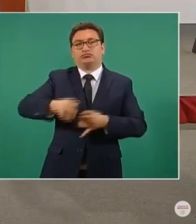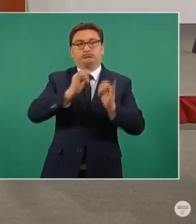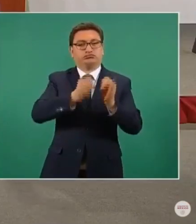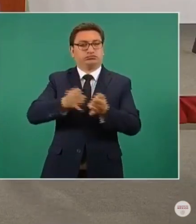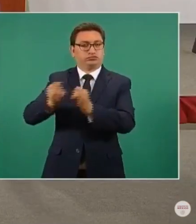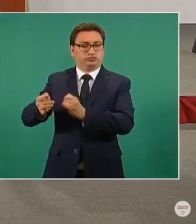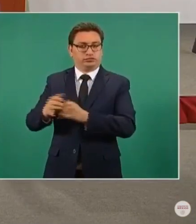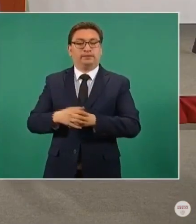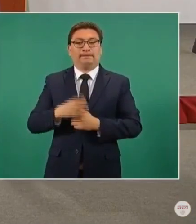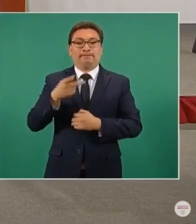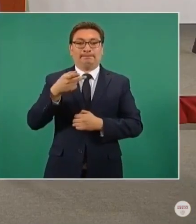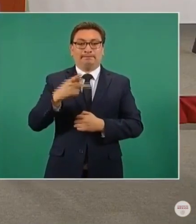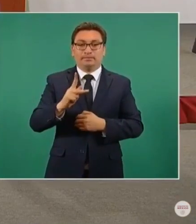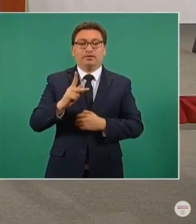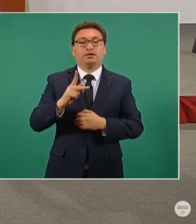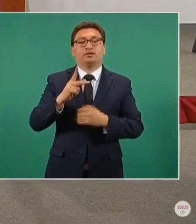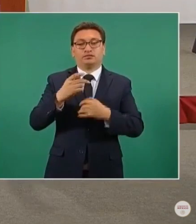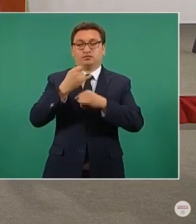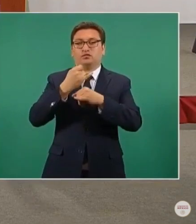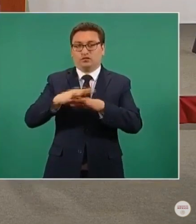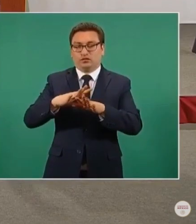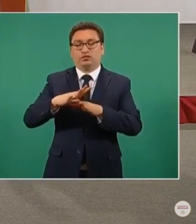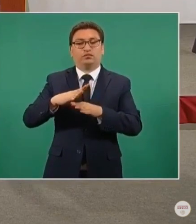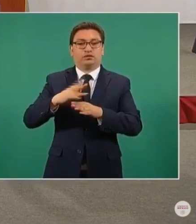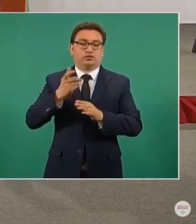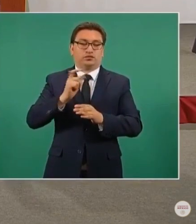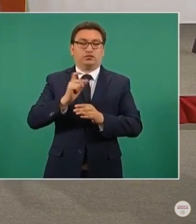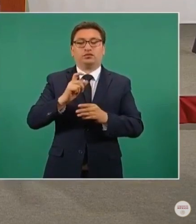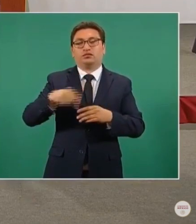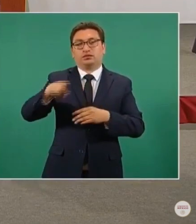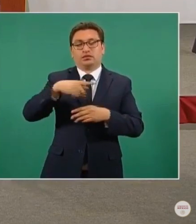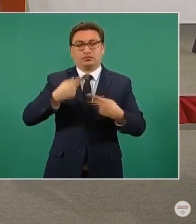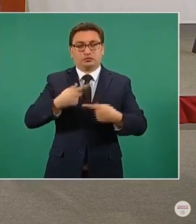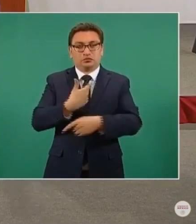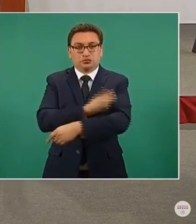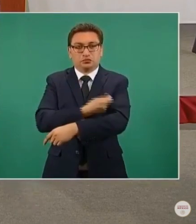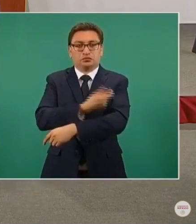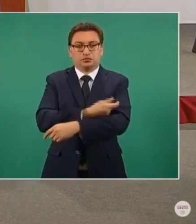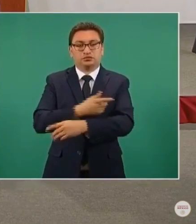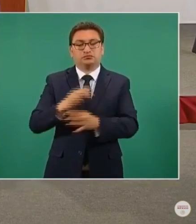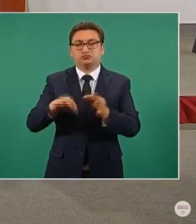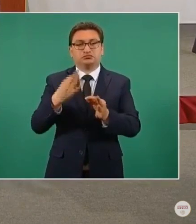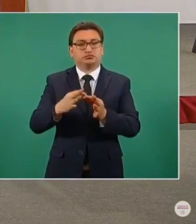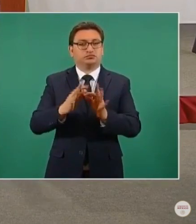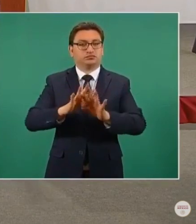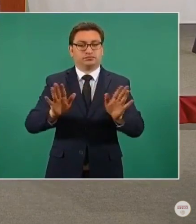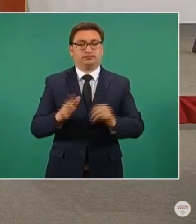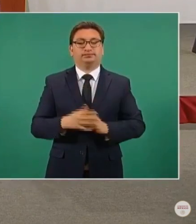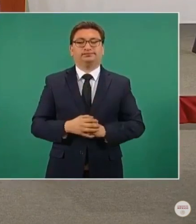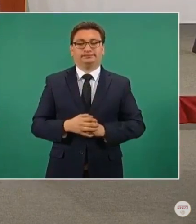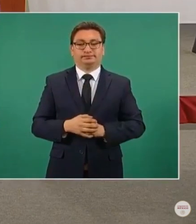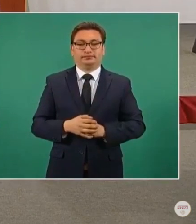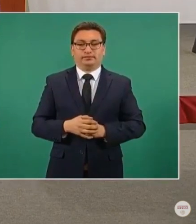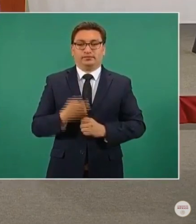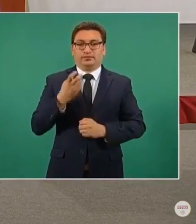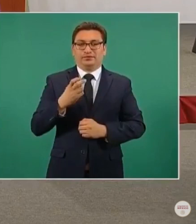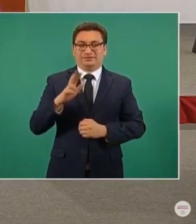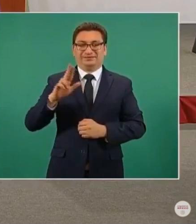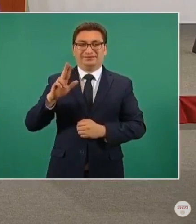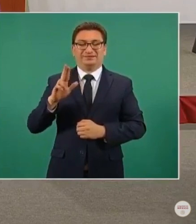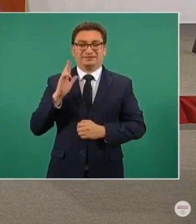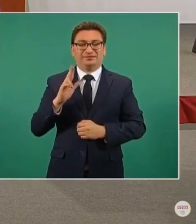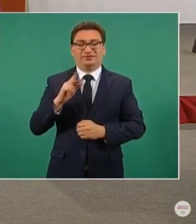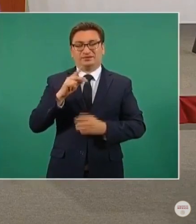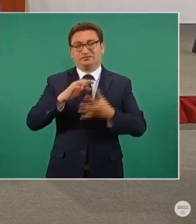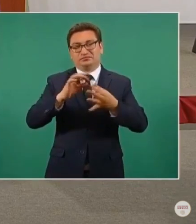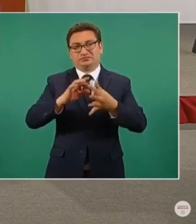tenemos, por la operación de campo, información inmediata de las personas que lograron ser vacunadas. Por eso el martes